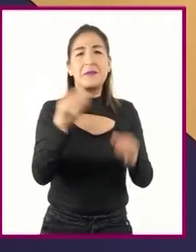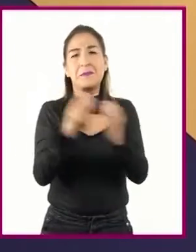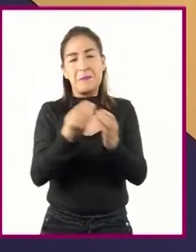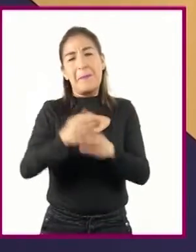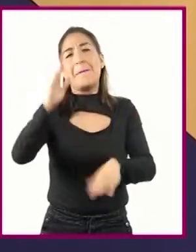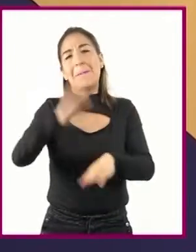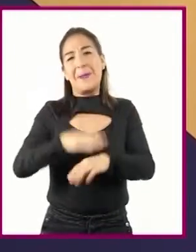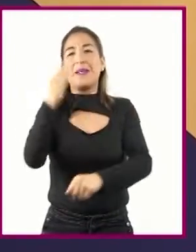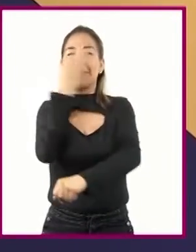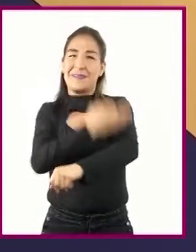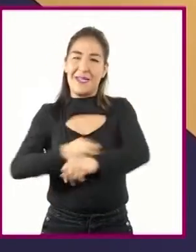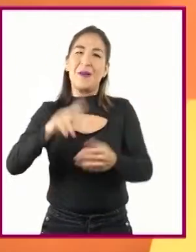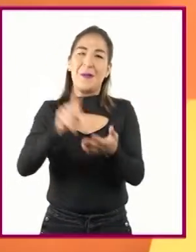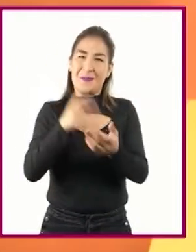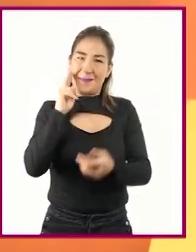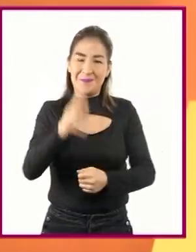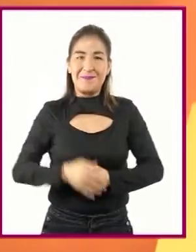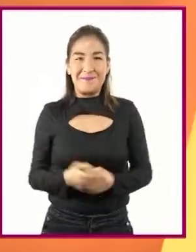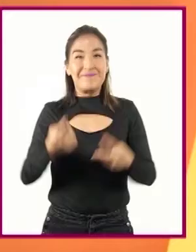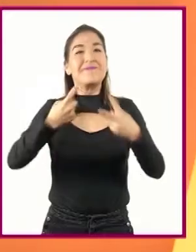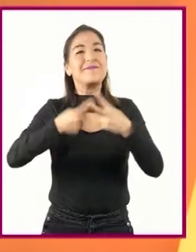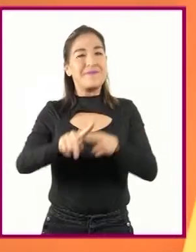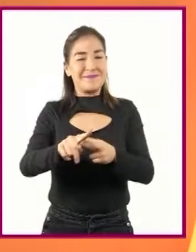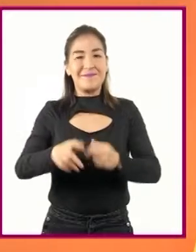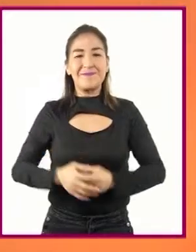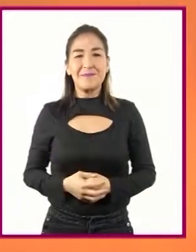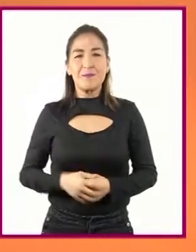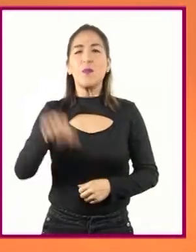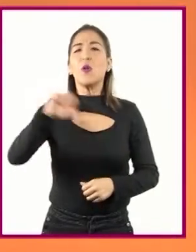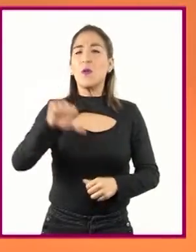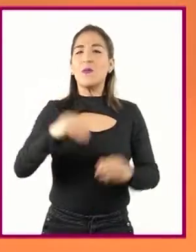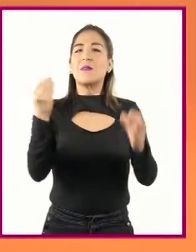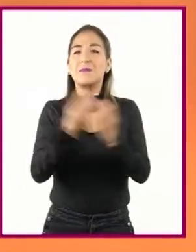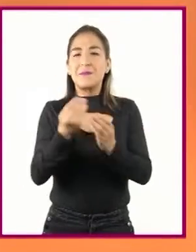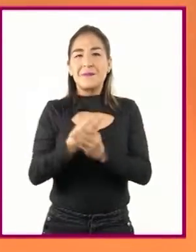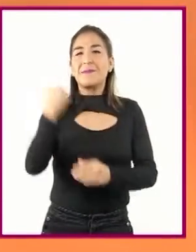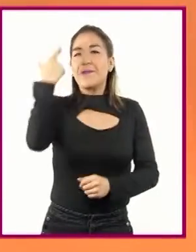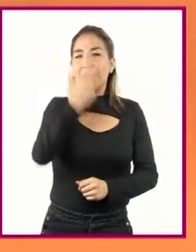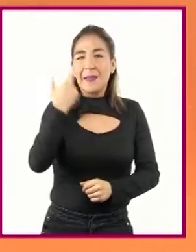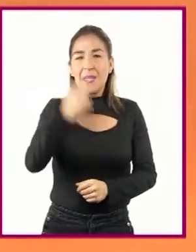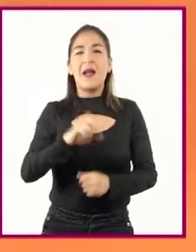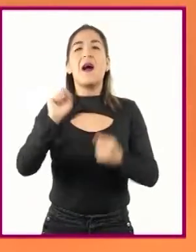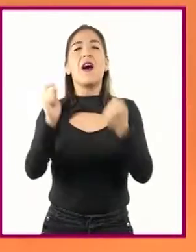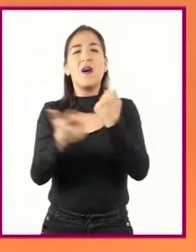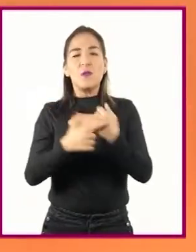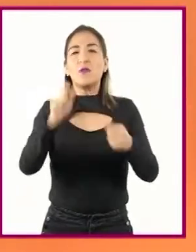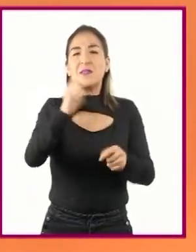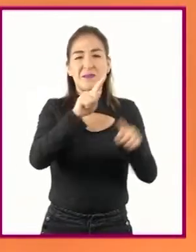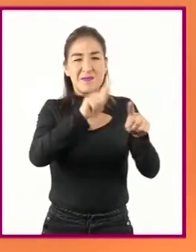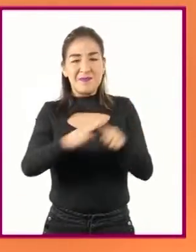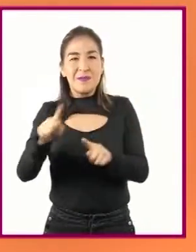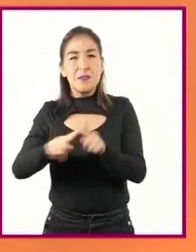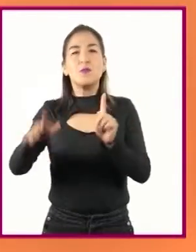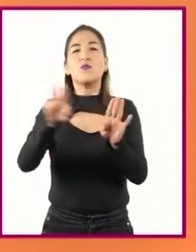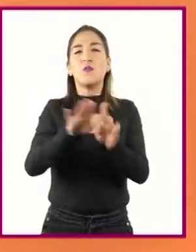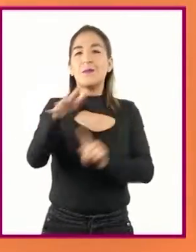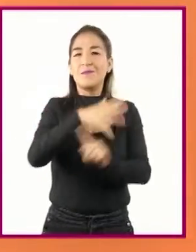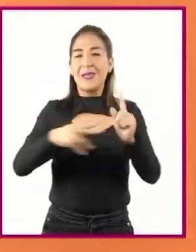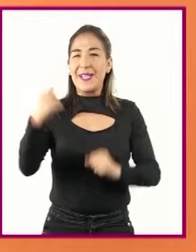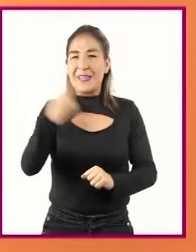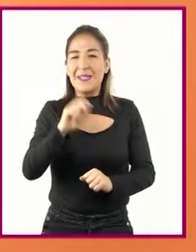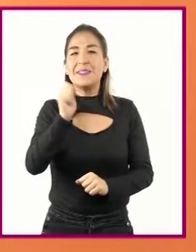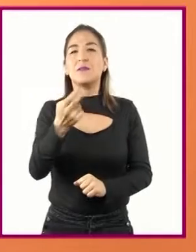tarde. ¡Iniciamos! En esta sesión analizaremos algunos contextos en los que será necesario